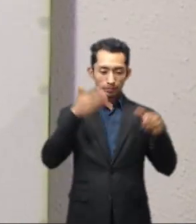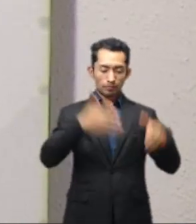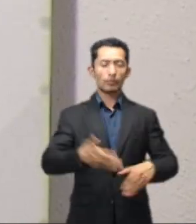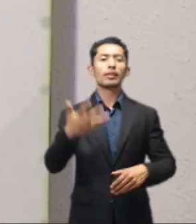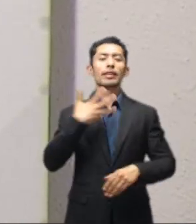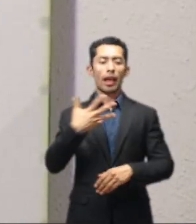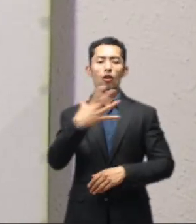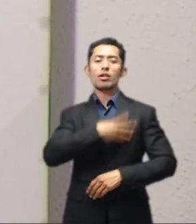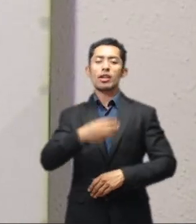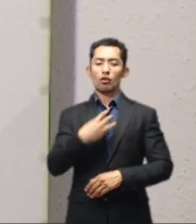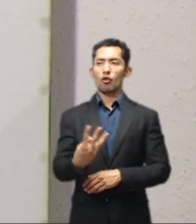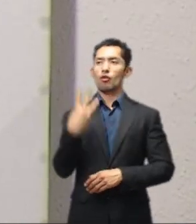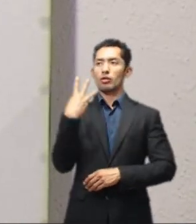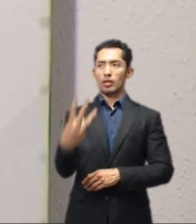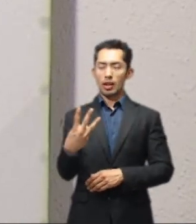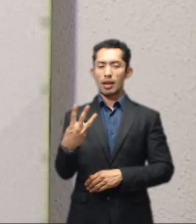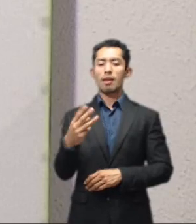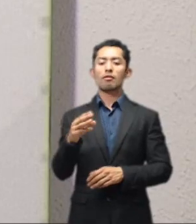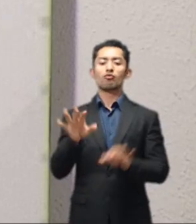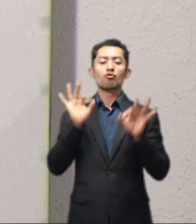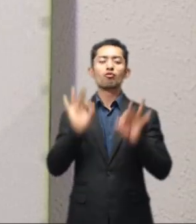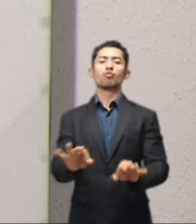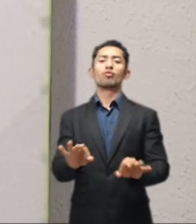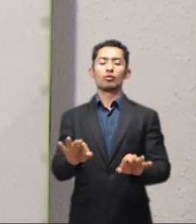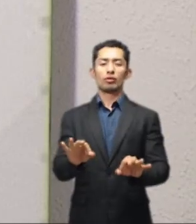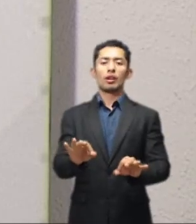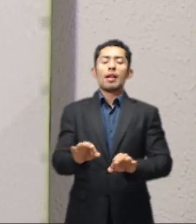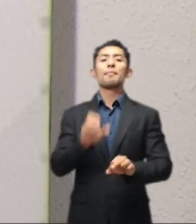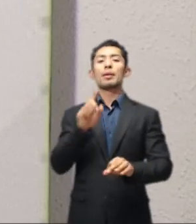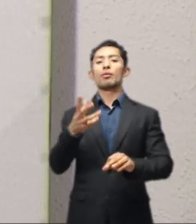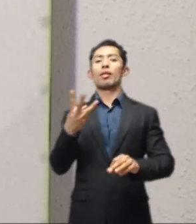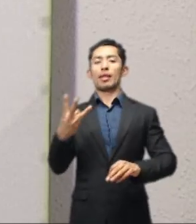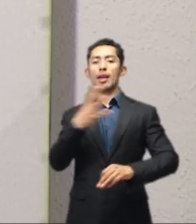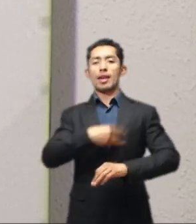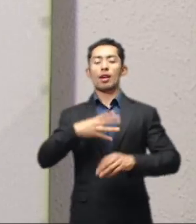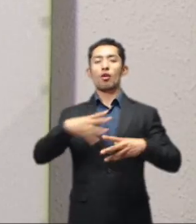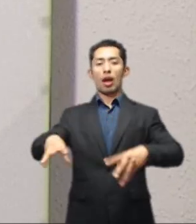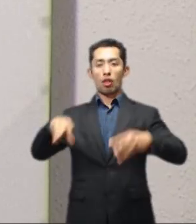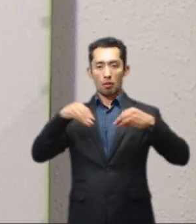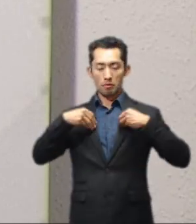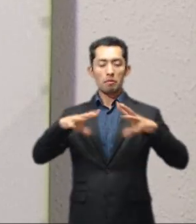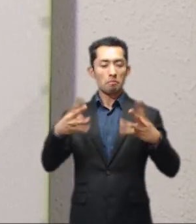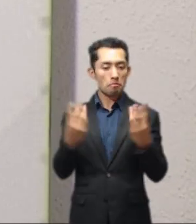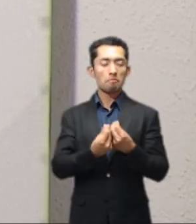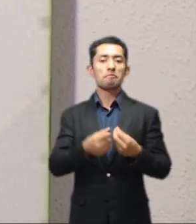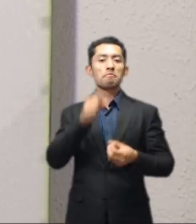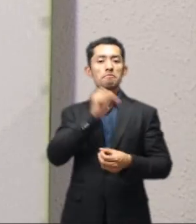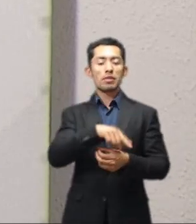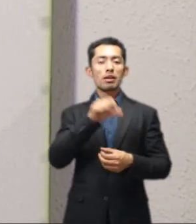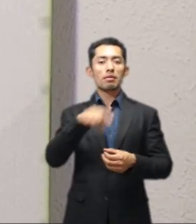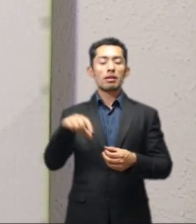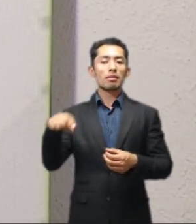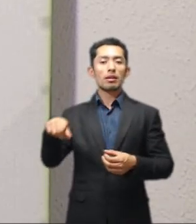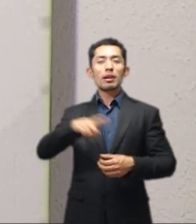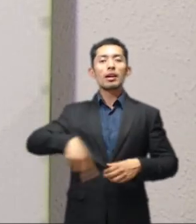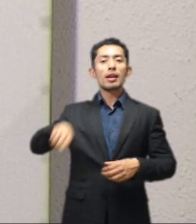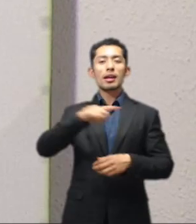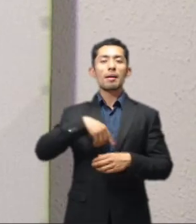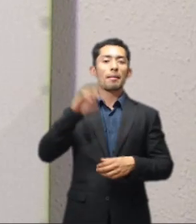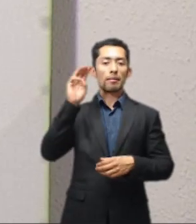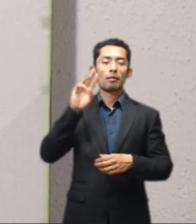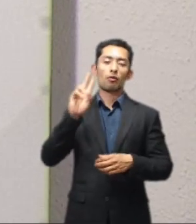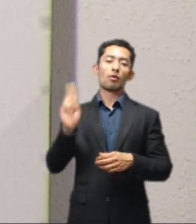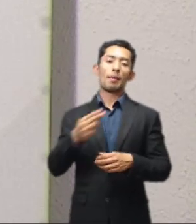padre de tres hijos biológicos y tres hijos adoptivos todos con nivel de